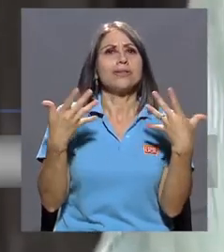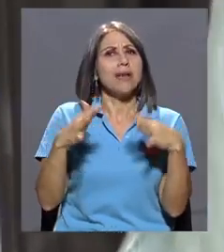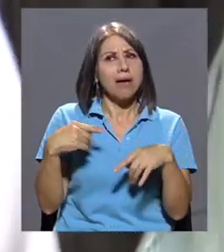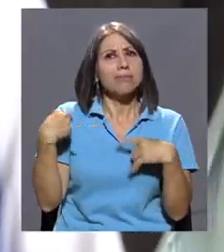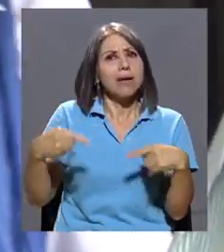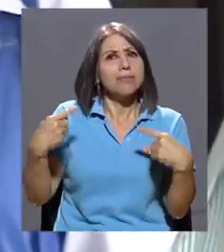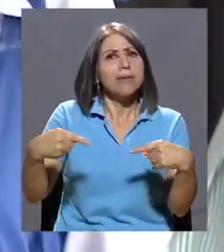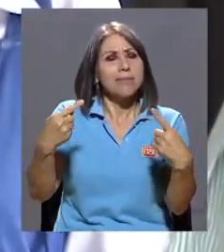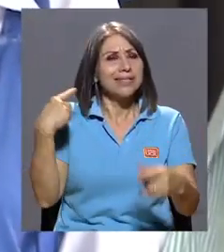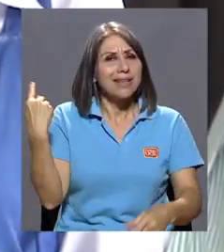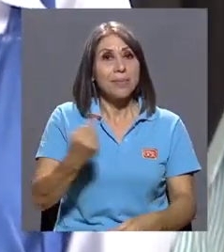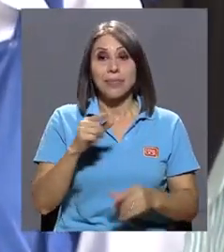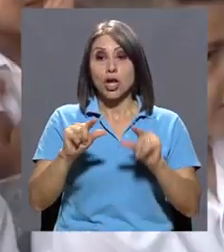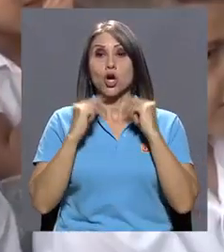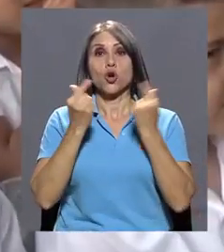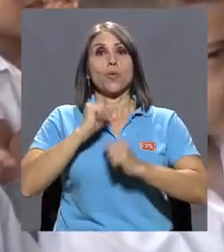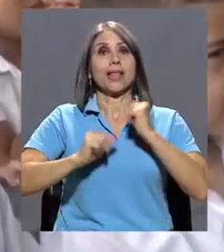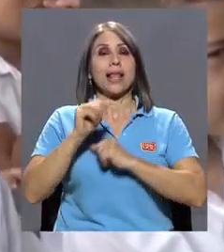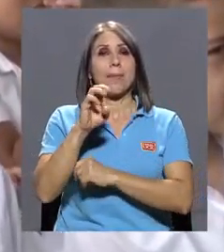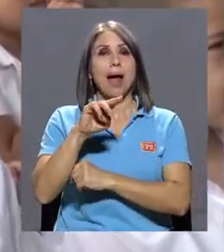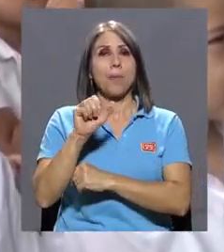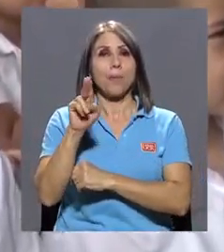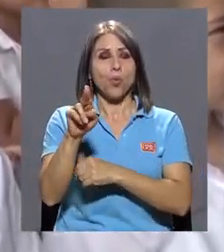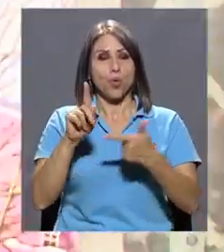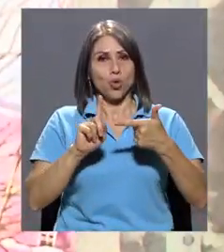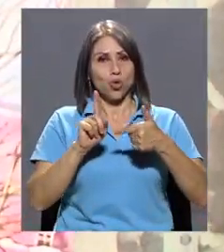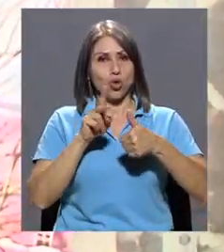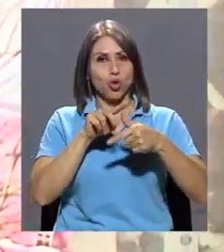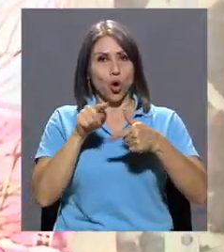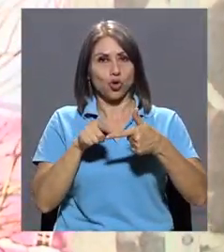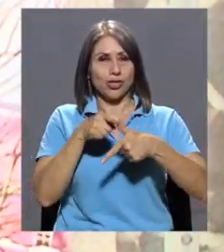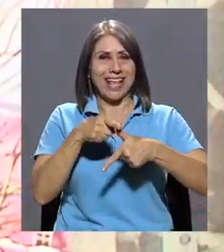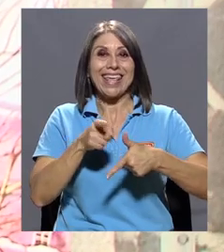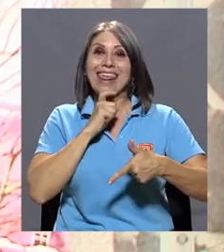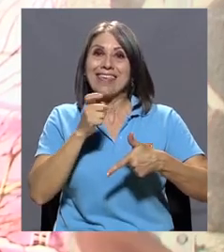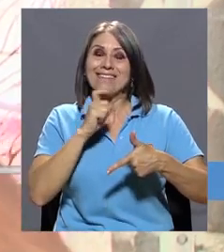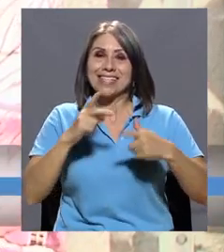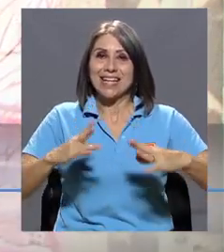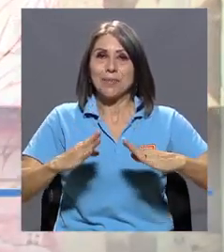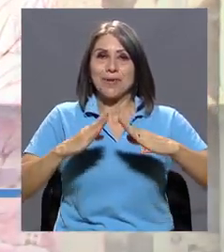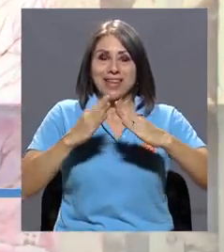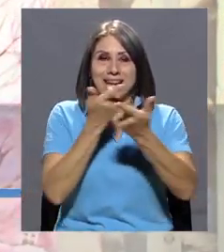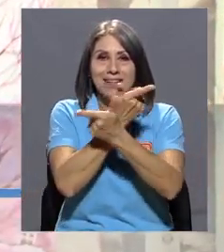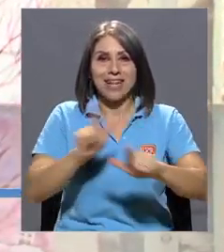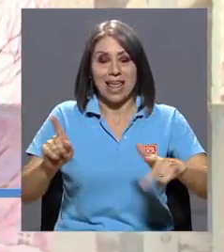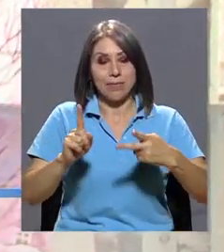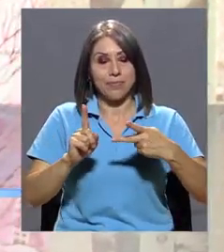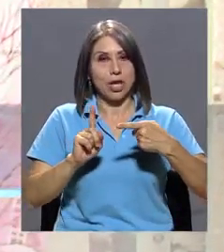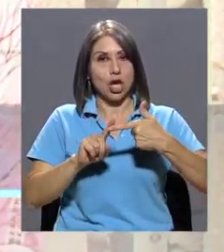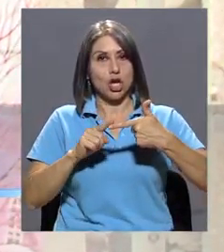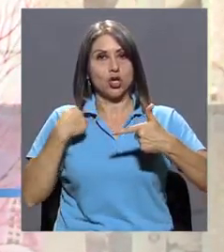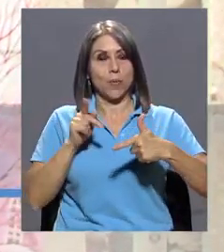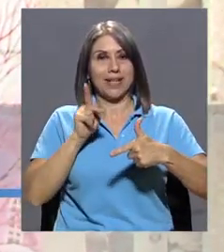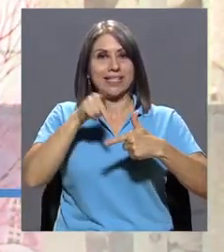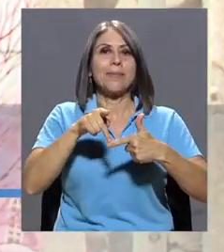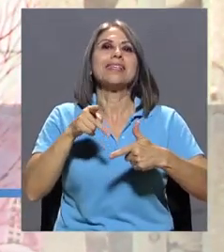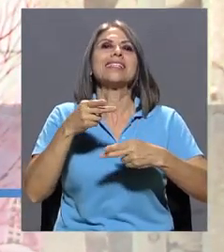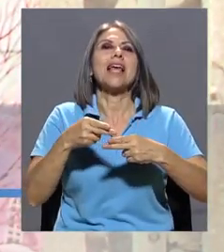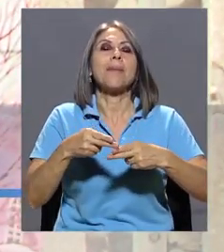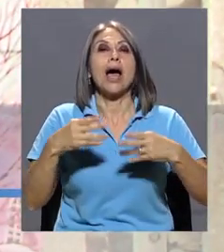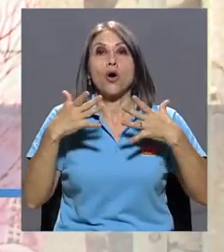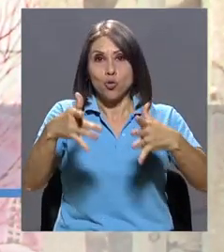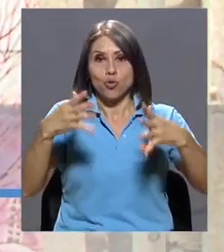las ediciones. El grupo teatral Bambú trae dos obras, una se llama Qué difícil vivir en libertad y en la que yo participo se llama Vístete con